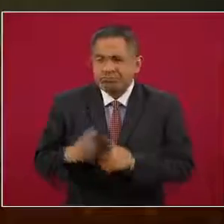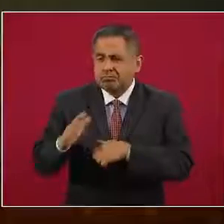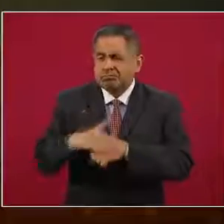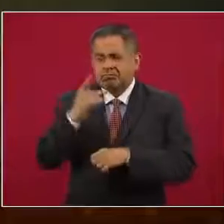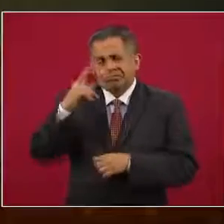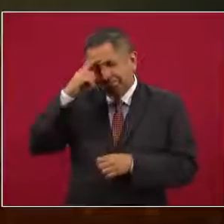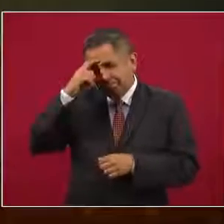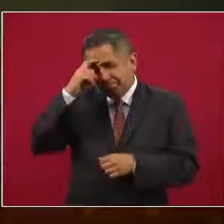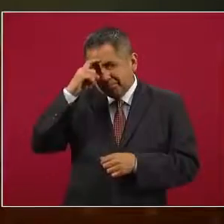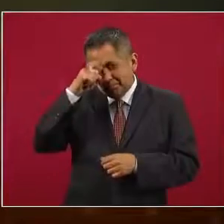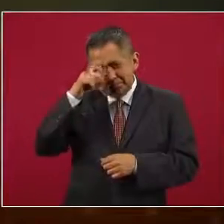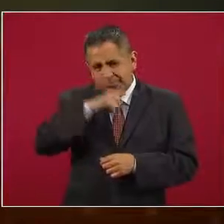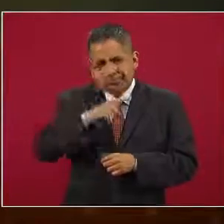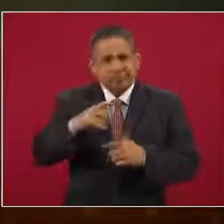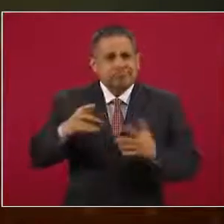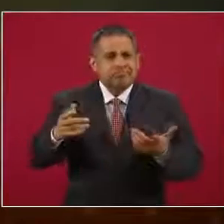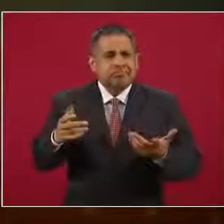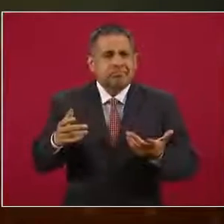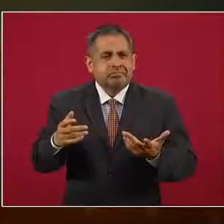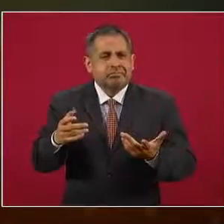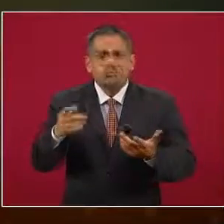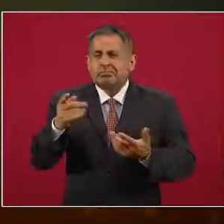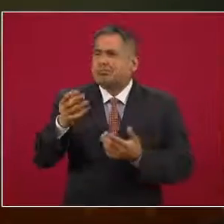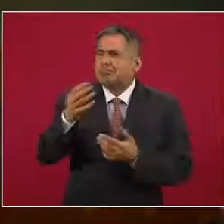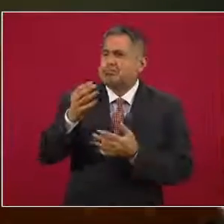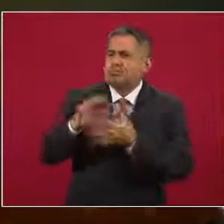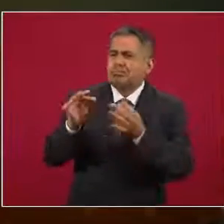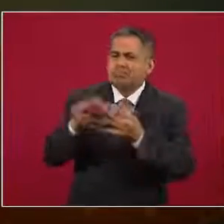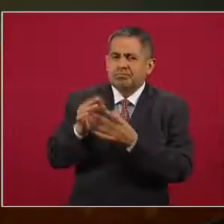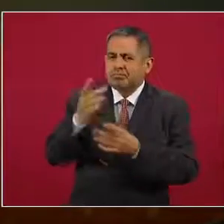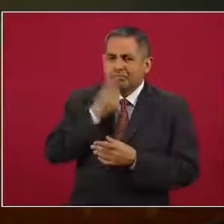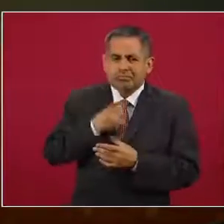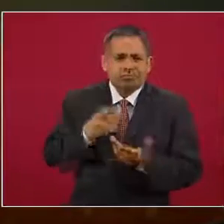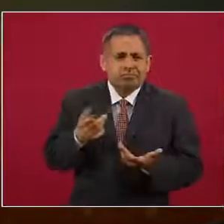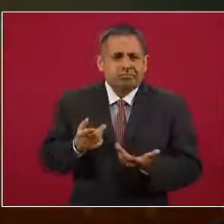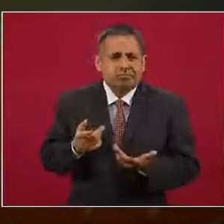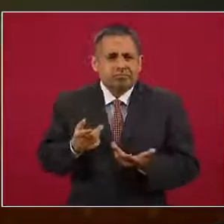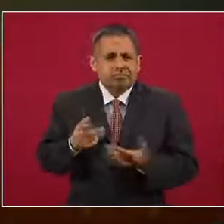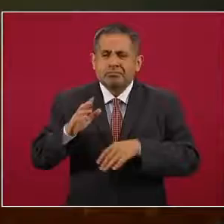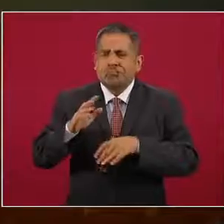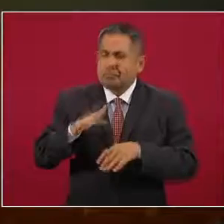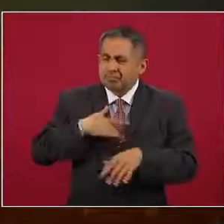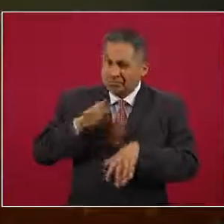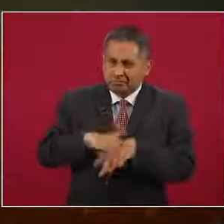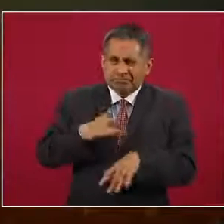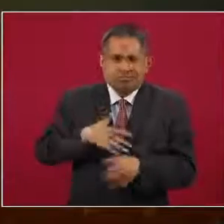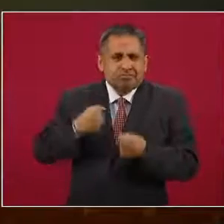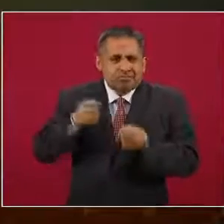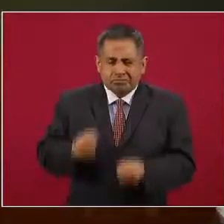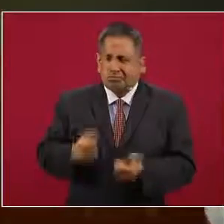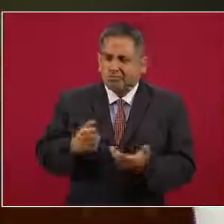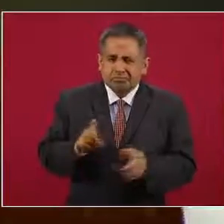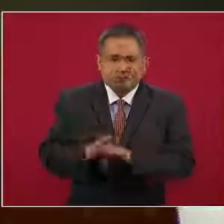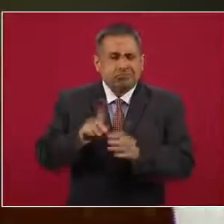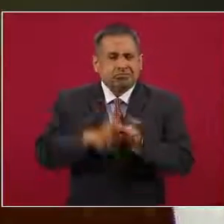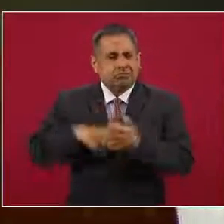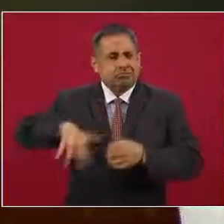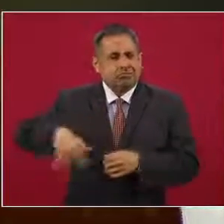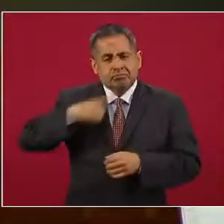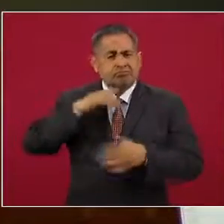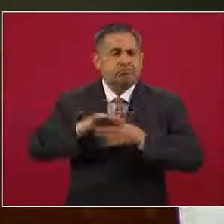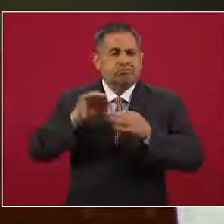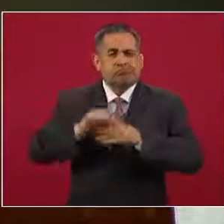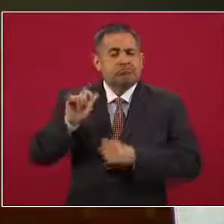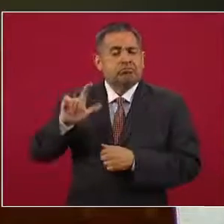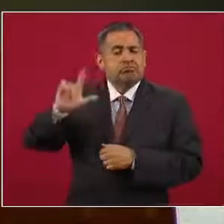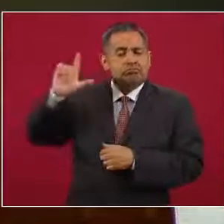tan difícil que usted nos pueda dar más certidumbre de que, en efecto, como lo dijo el